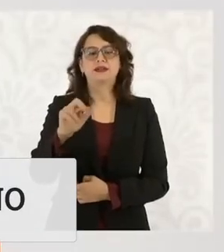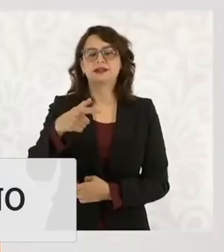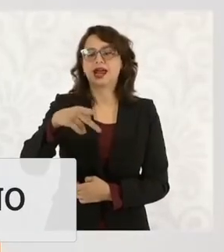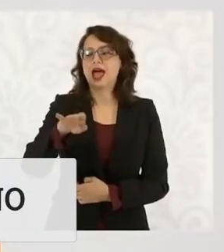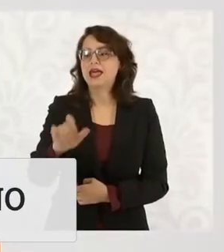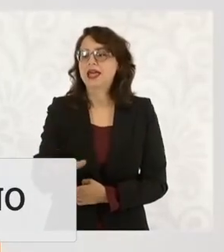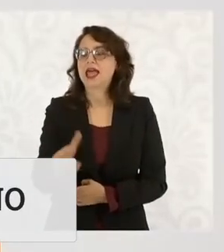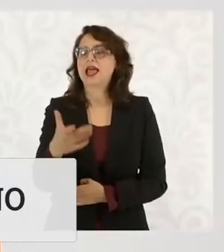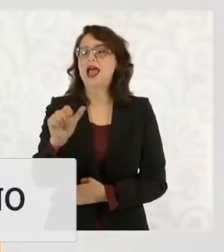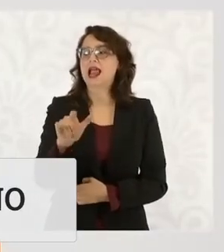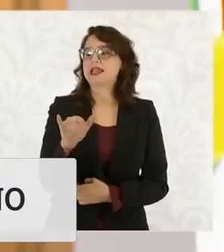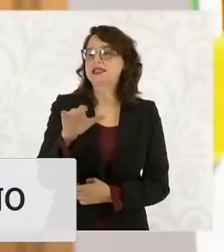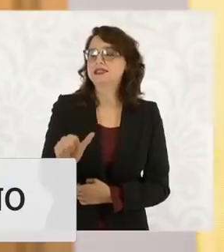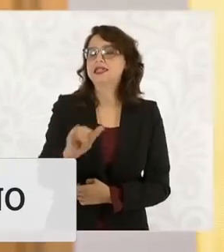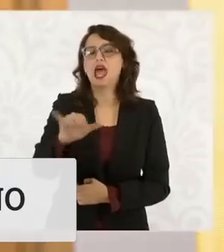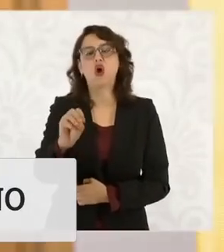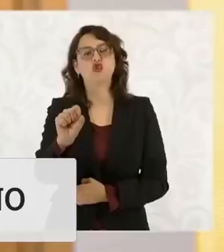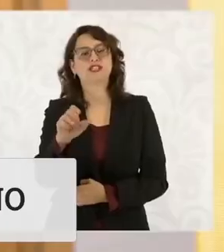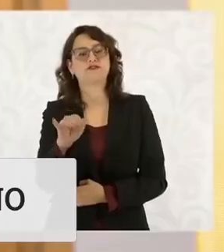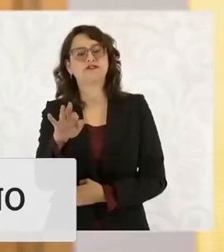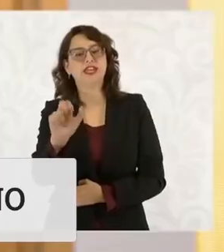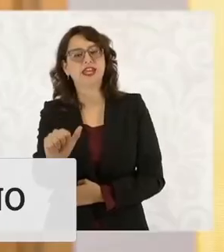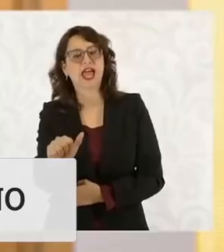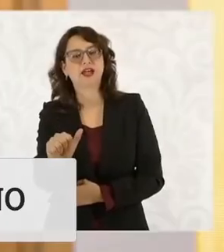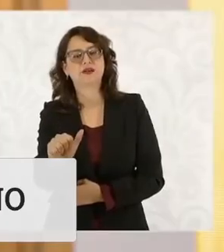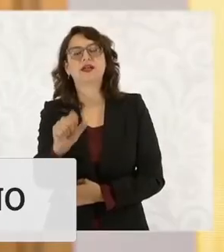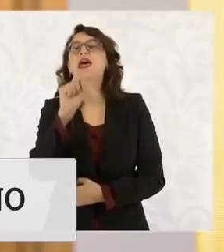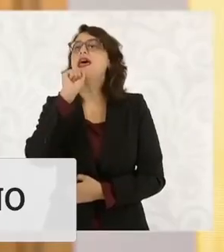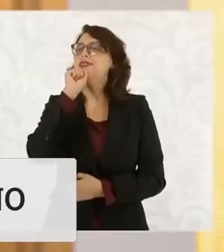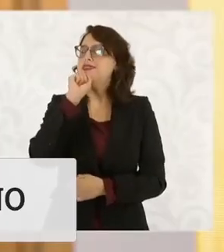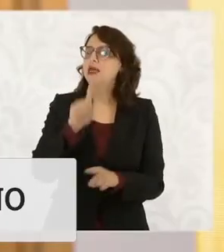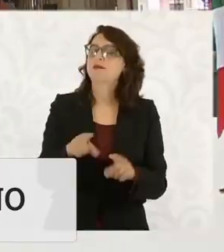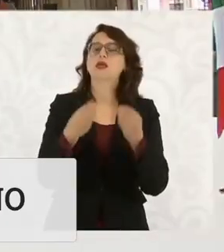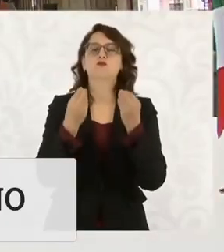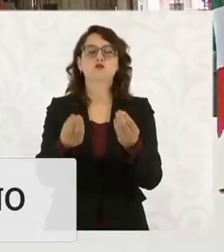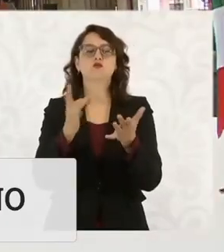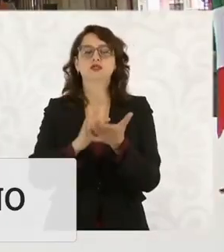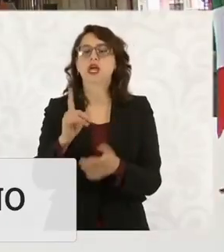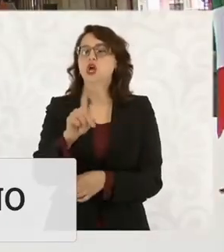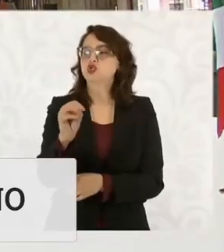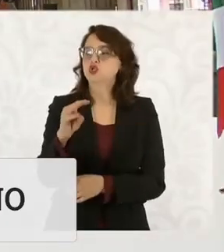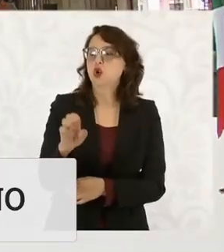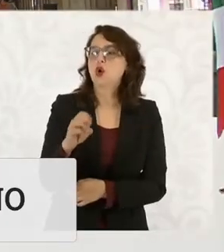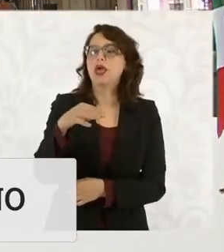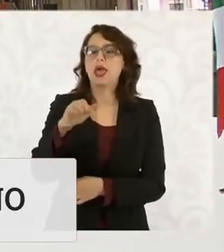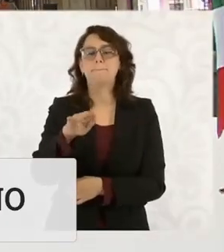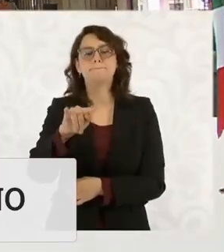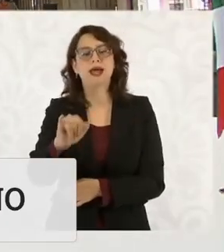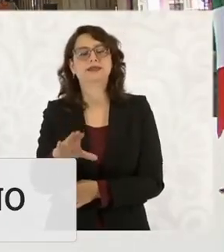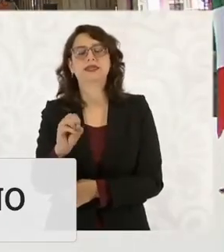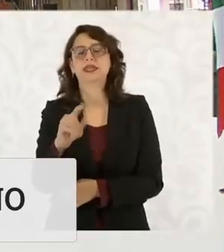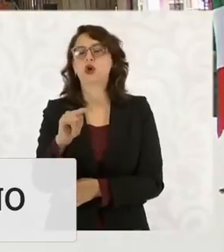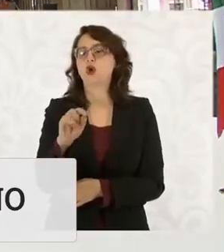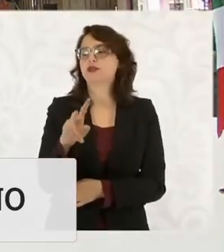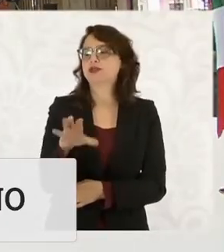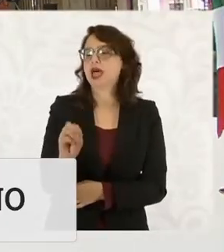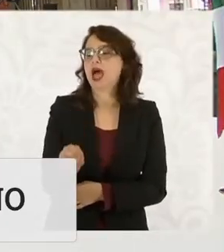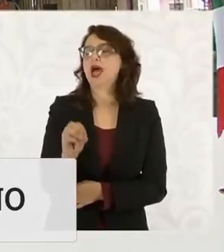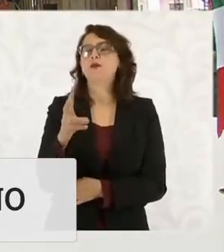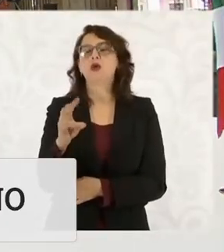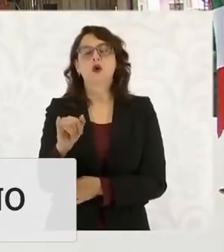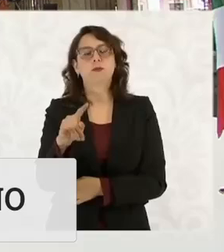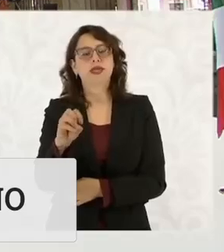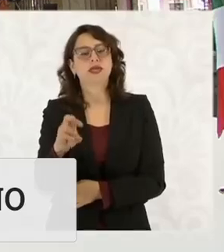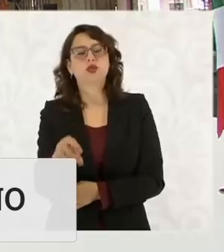Bárcenas, Claudia Curiel y Josefina Rodríguez. También aprovecho para agradecer a Zoé, Martí, Octavio, Víctor,